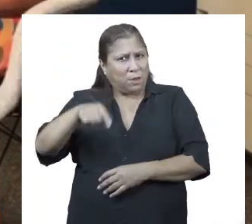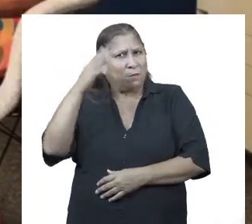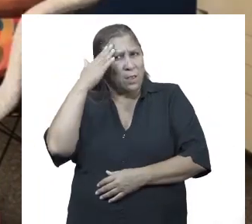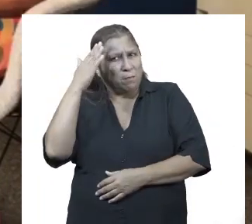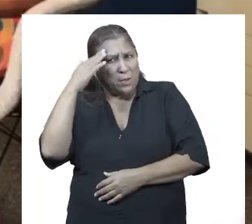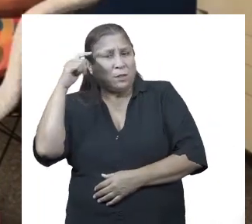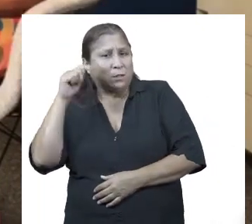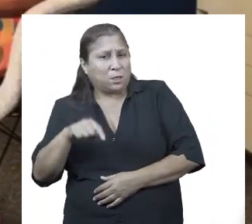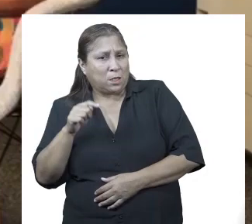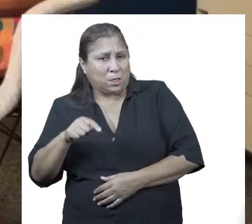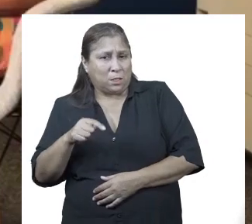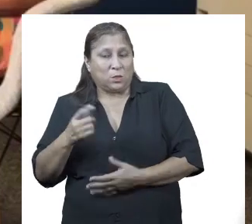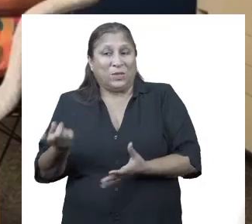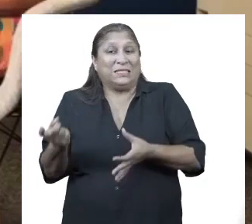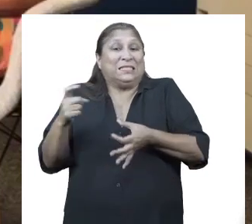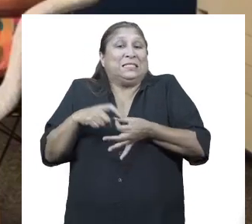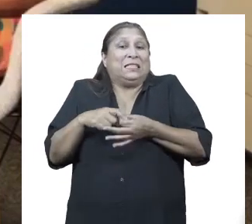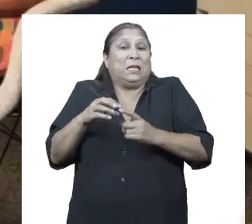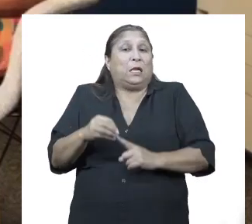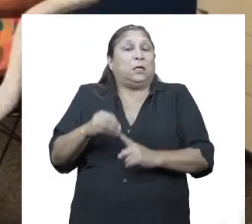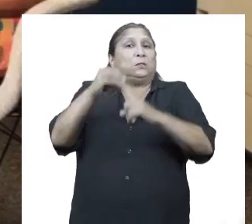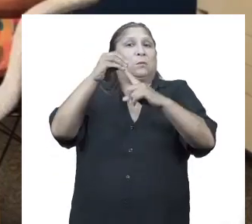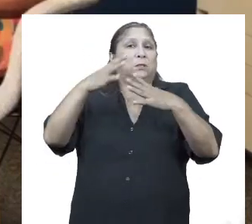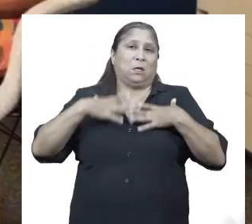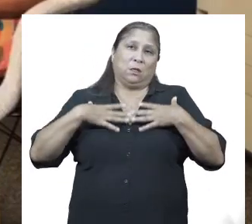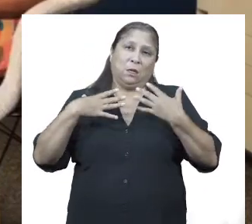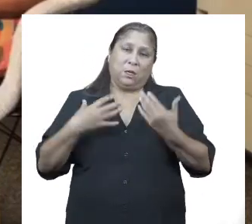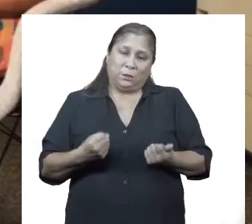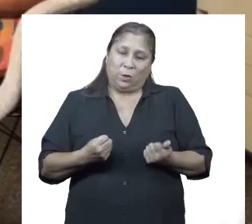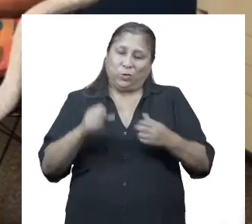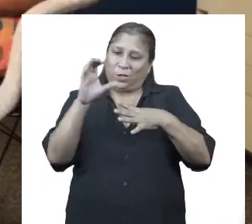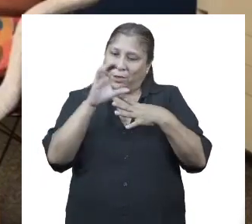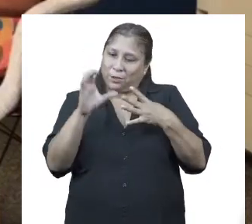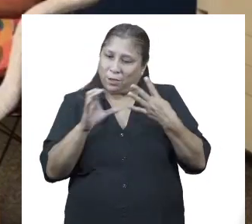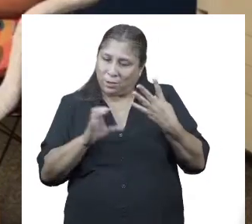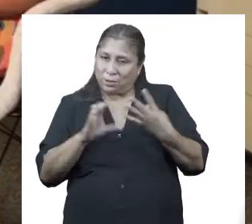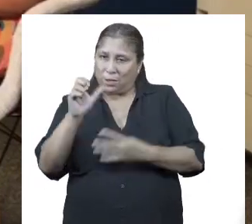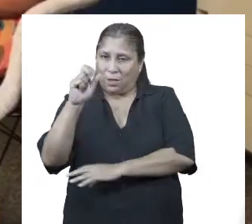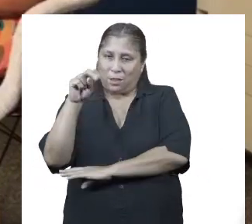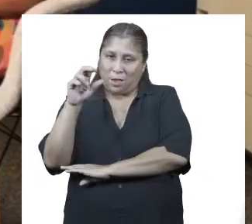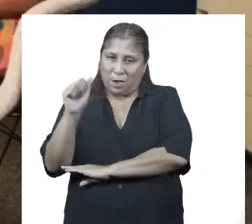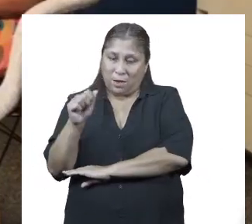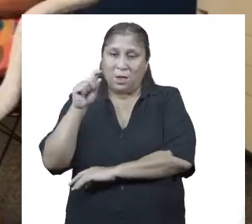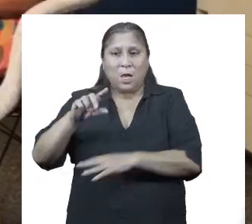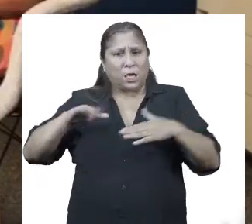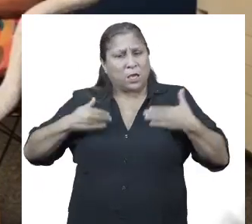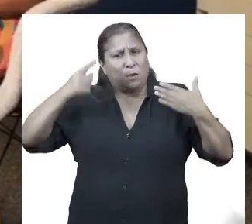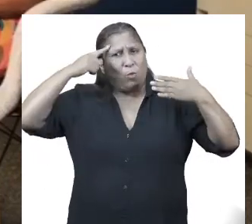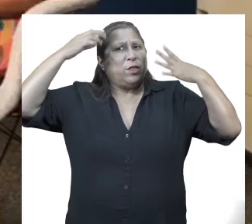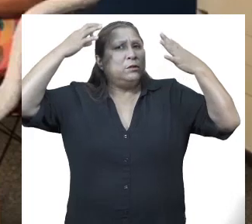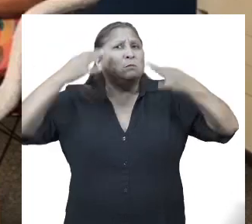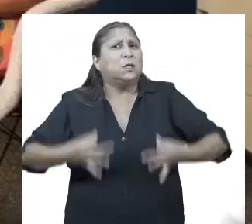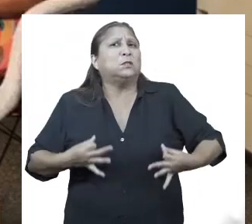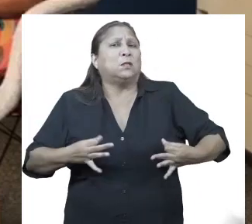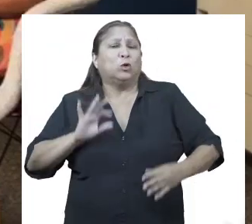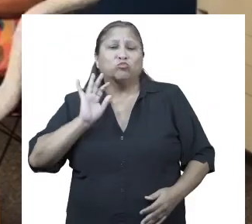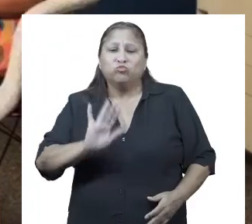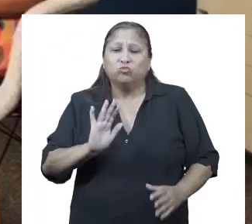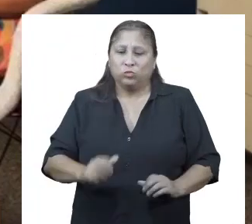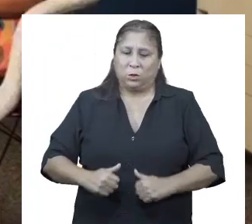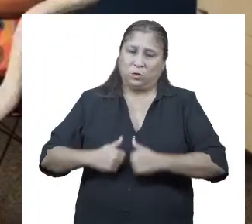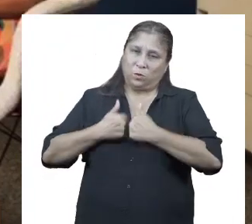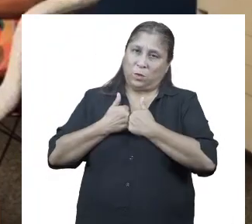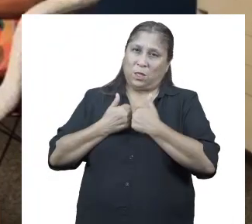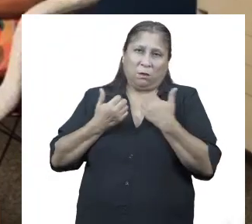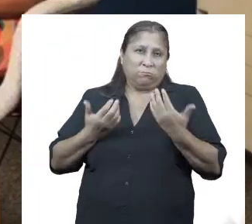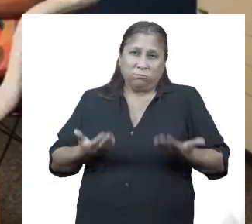cuenta esta condición particular de la salud de Ana, ¿no? El pedido es que ella tenga el poder de decidir sobre su vida.